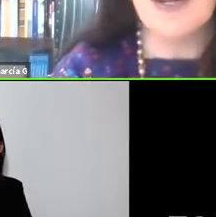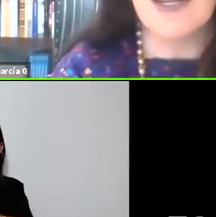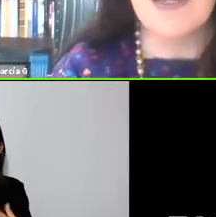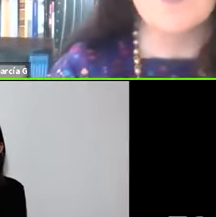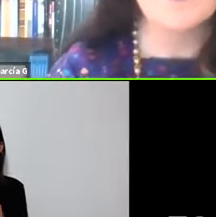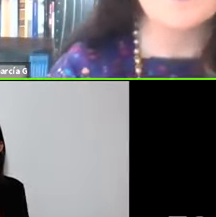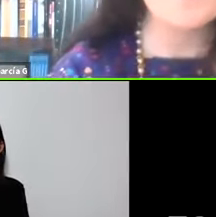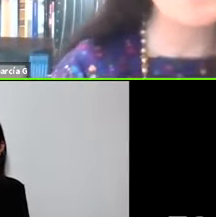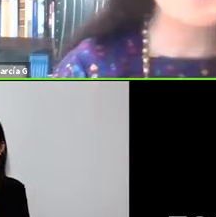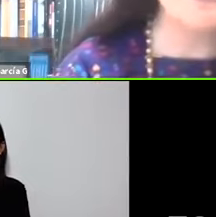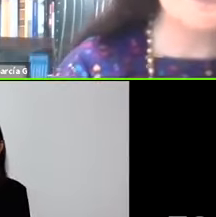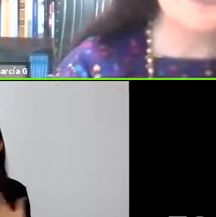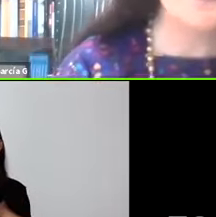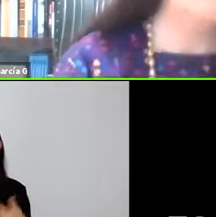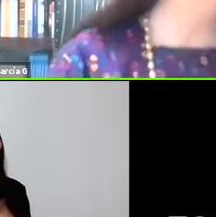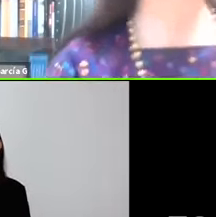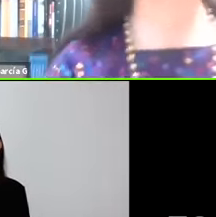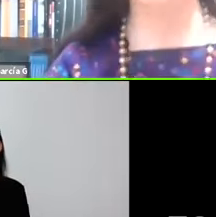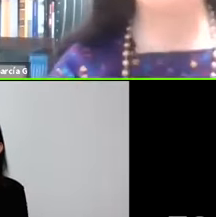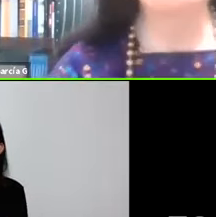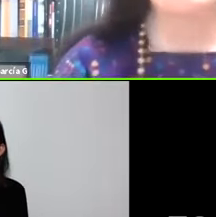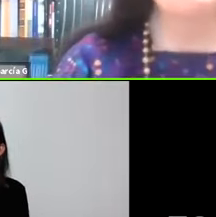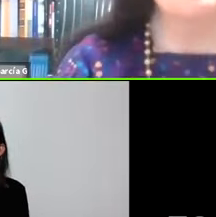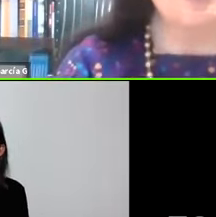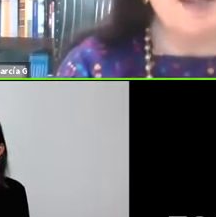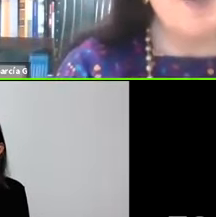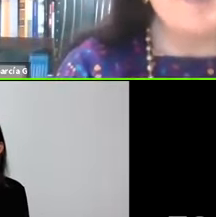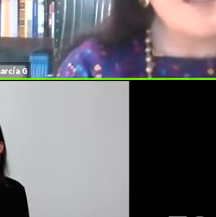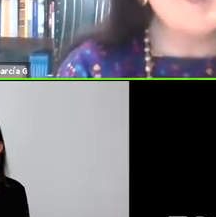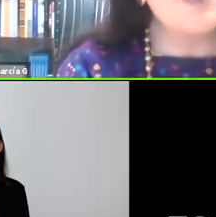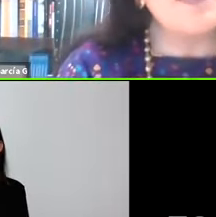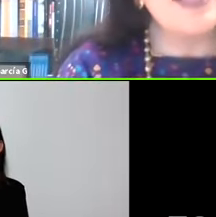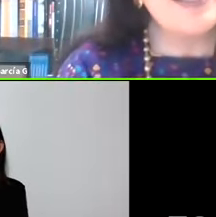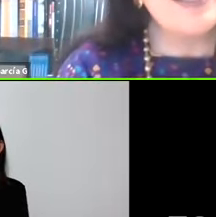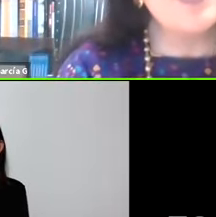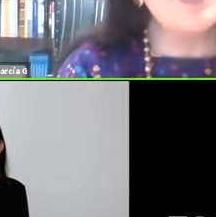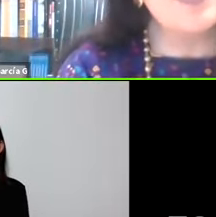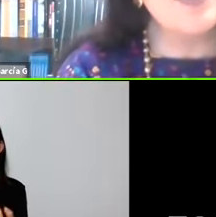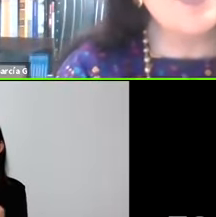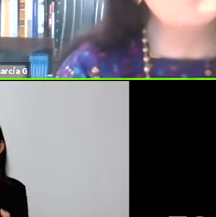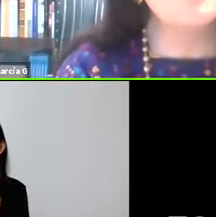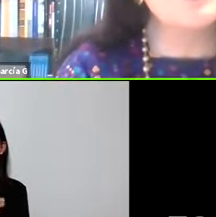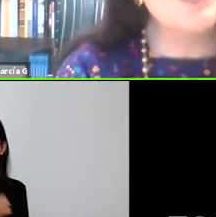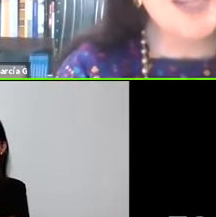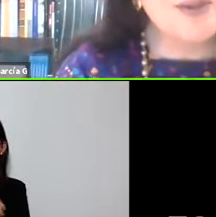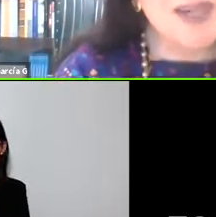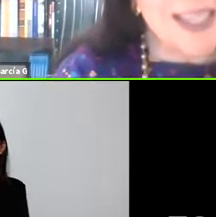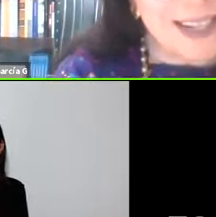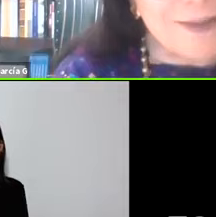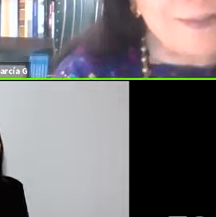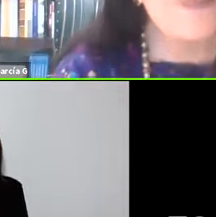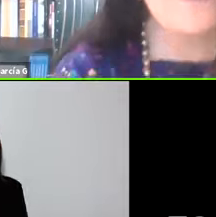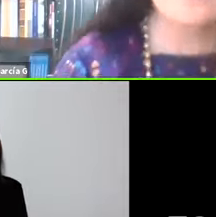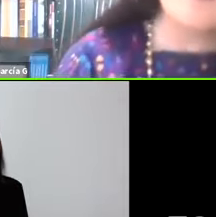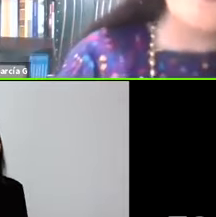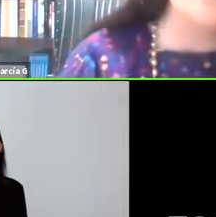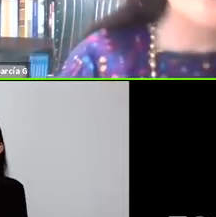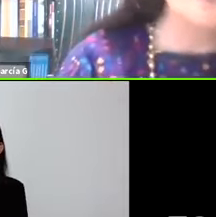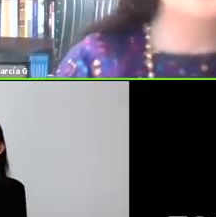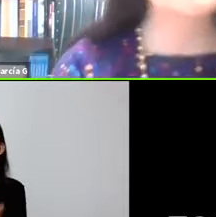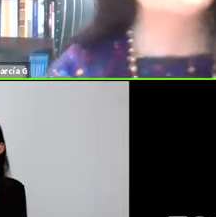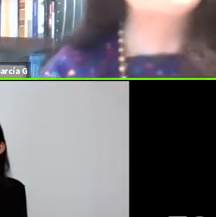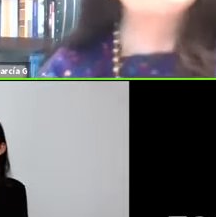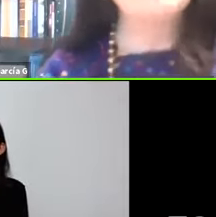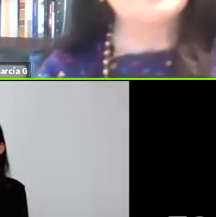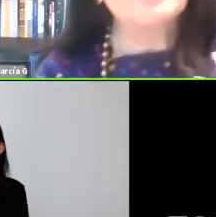Desde luego agradezco esta posibilidad, porque como ya lo decían mis compañeras, hoy no es un día cualquiera, por